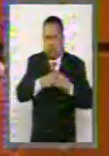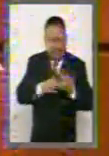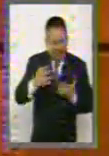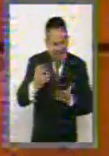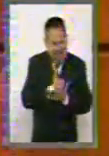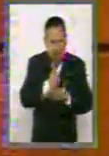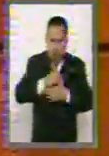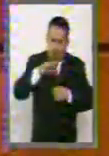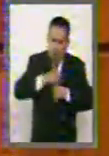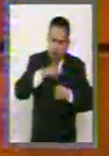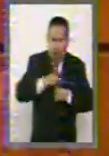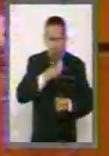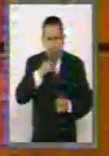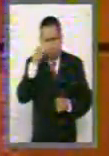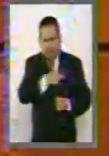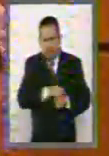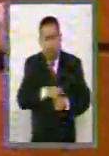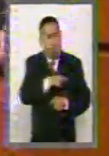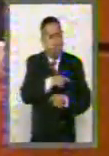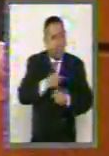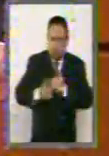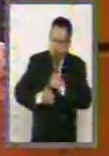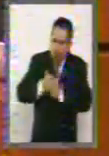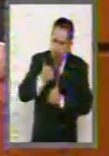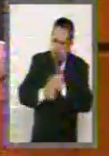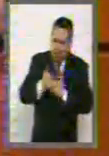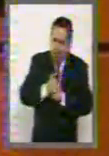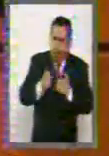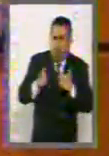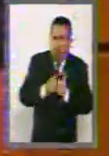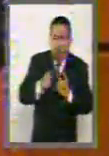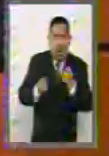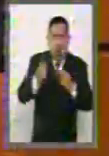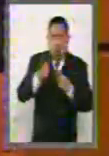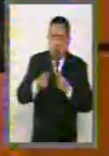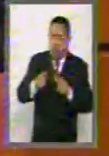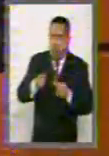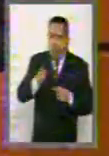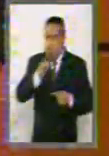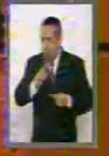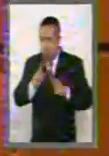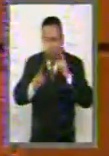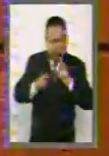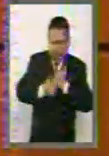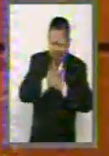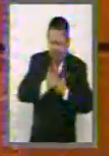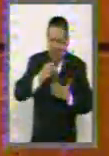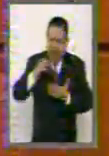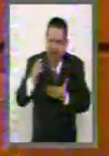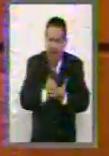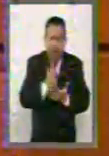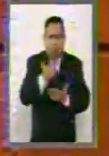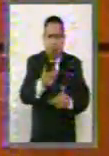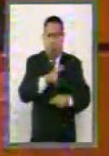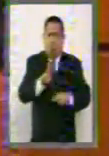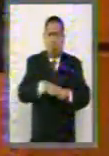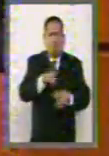las urnas, incluso compitieron en algunos casos contra mujeres y contra hombres y se ganaron su